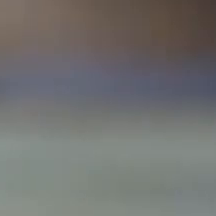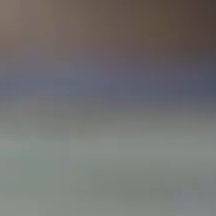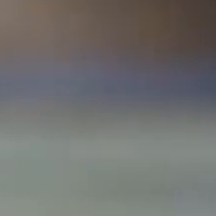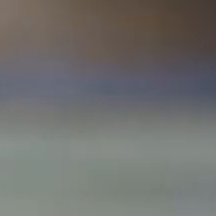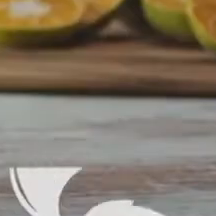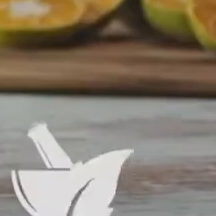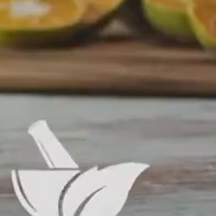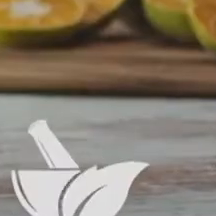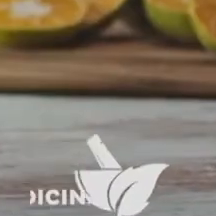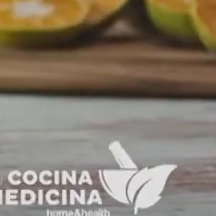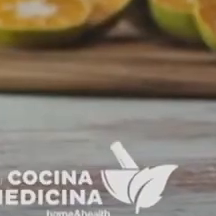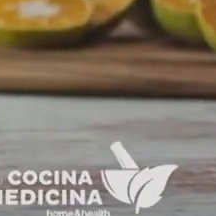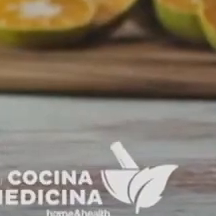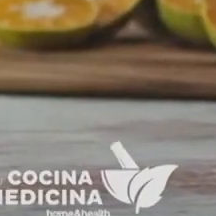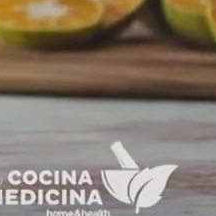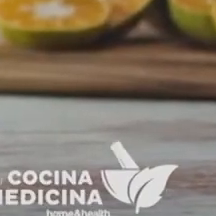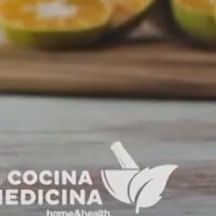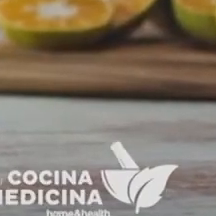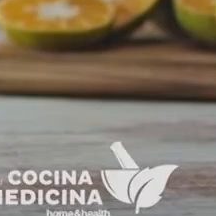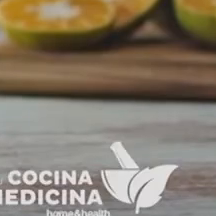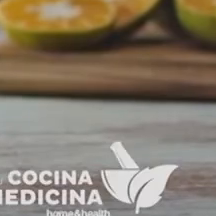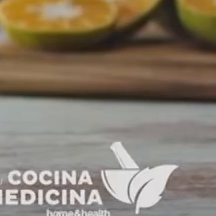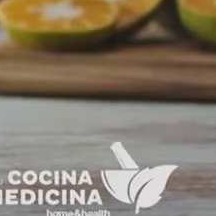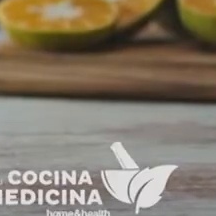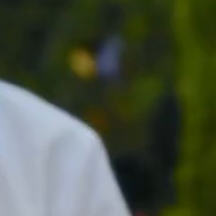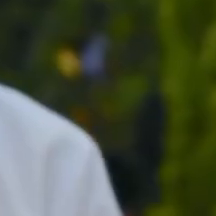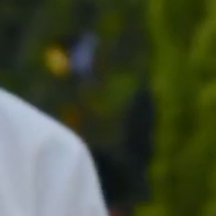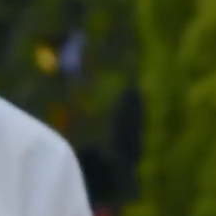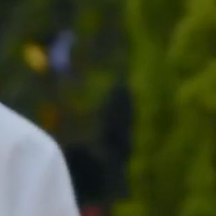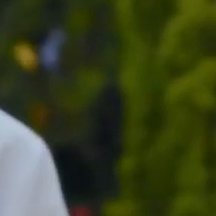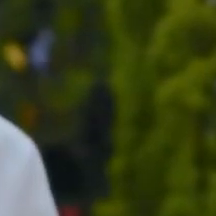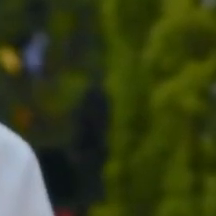Alimento natural rico en fibra prebiótica para consumir con el